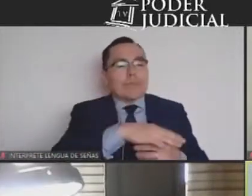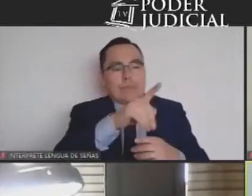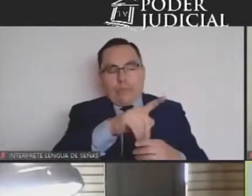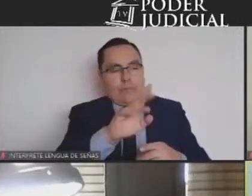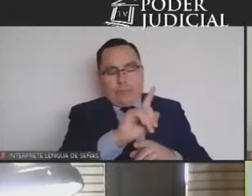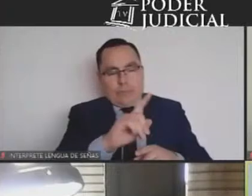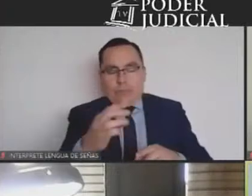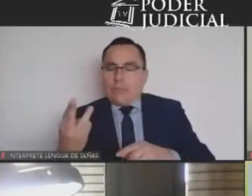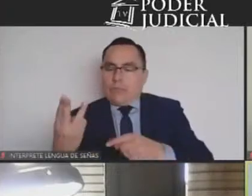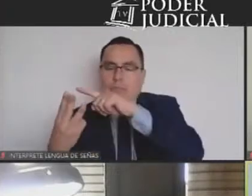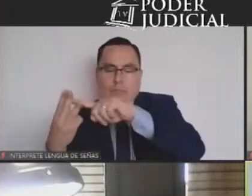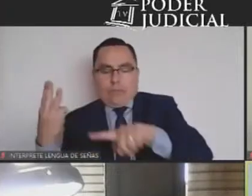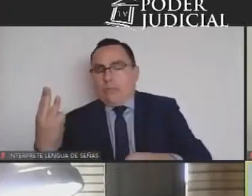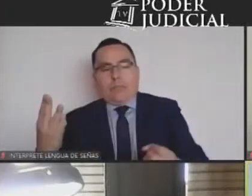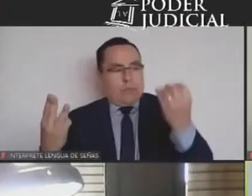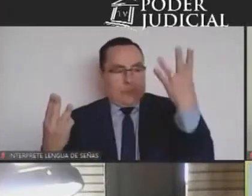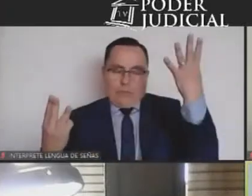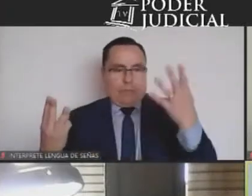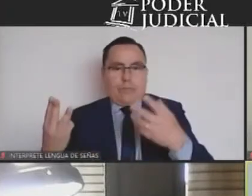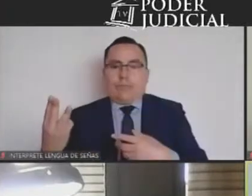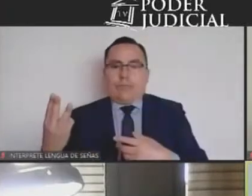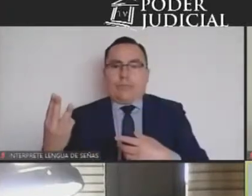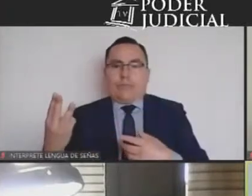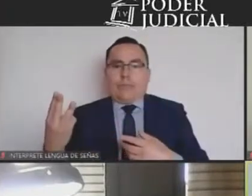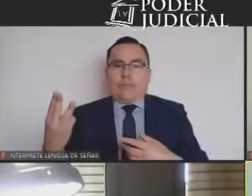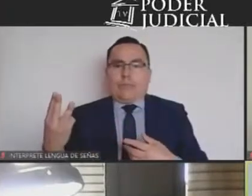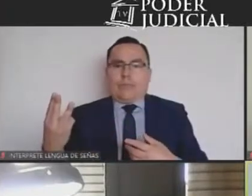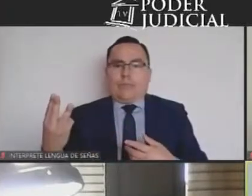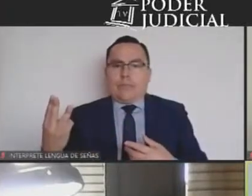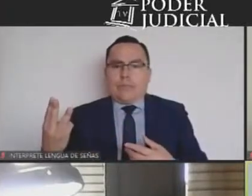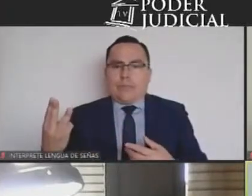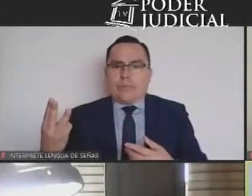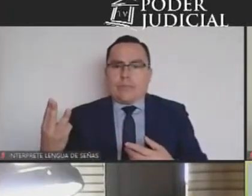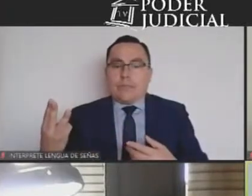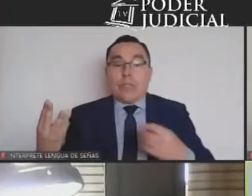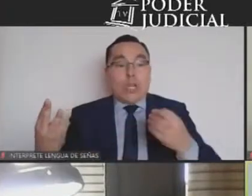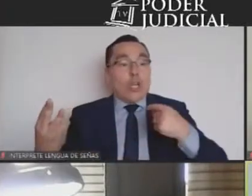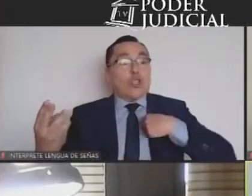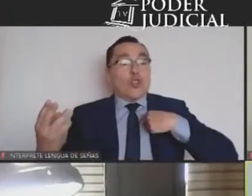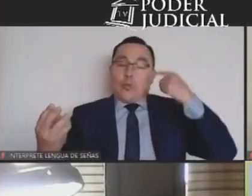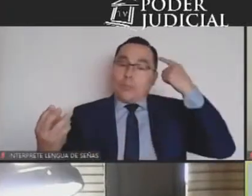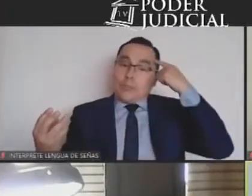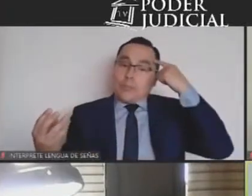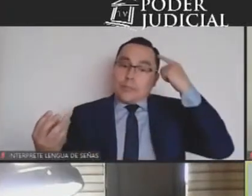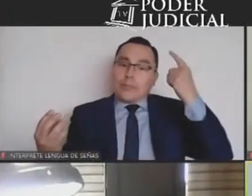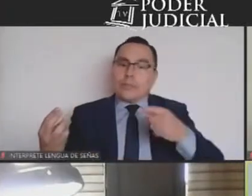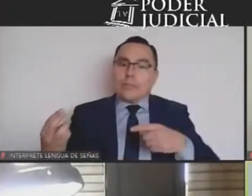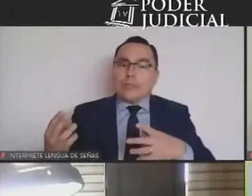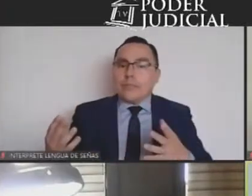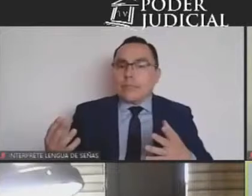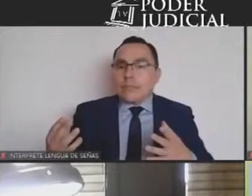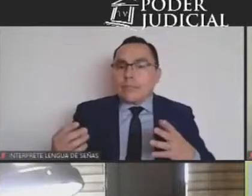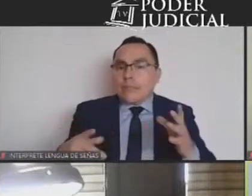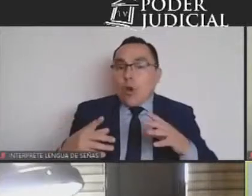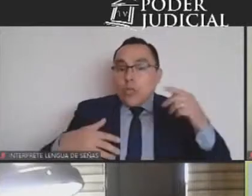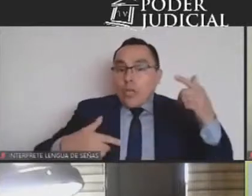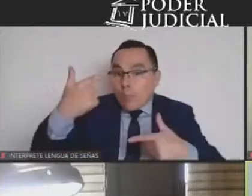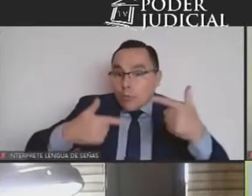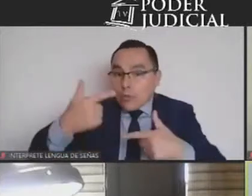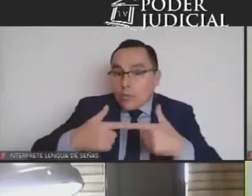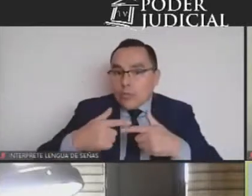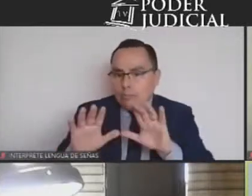las ternas, esa es la verdad. Y yo creo que la política